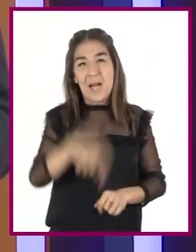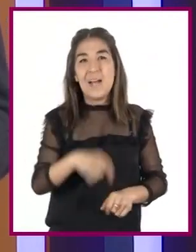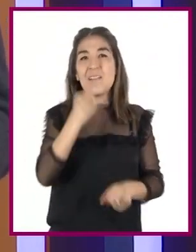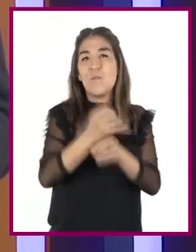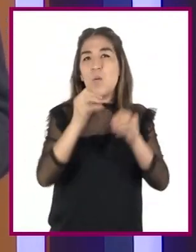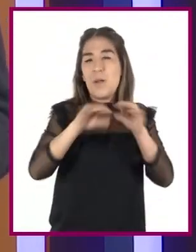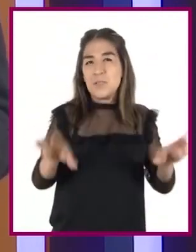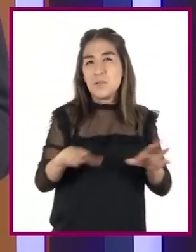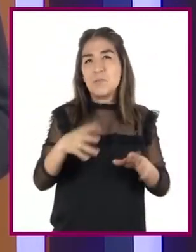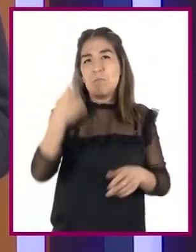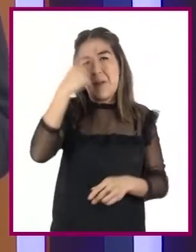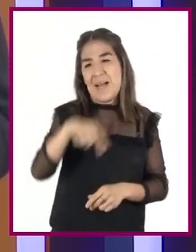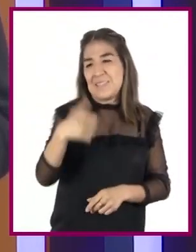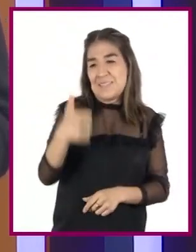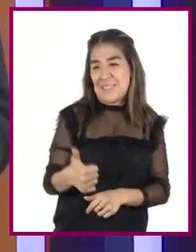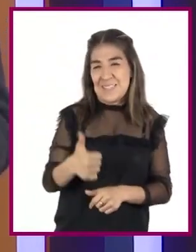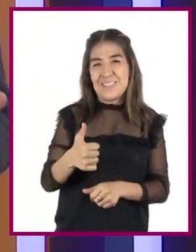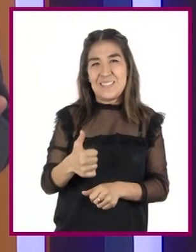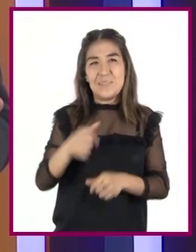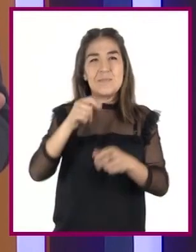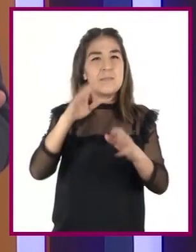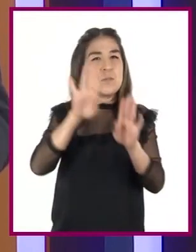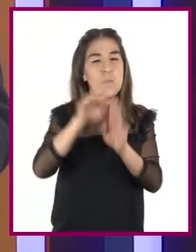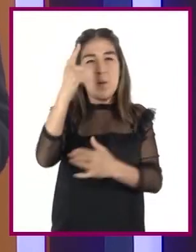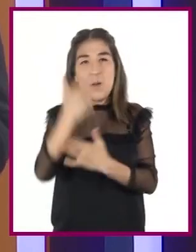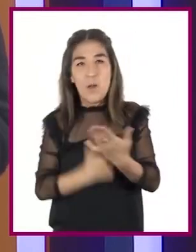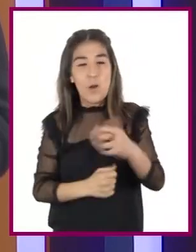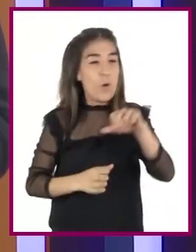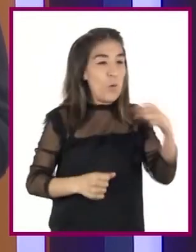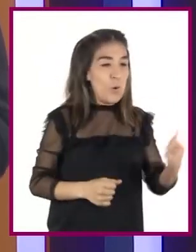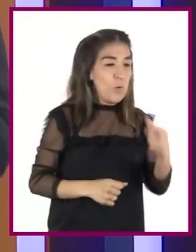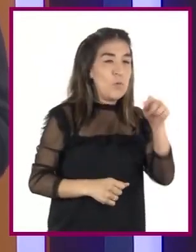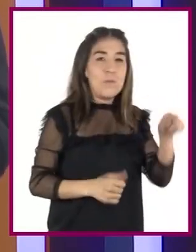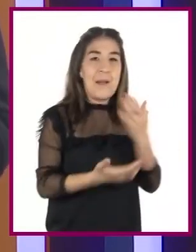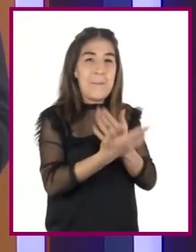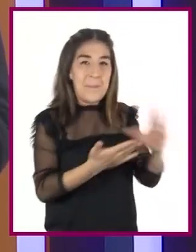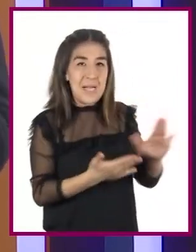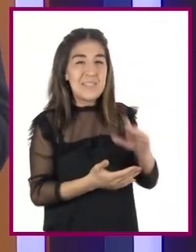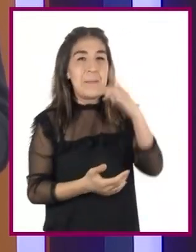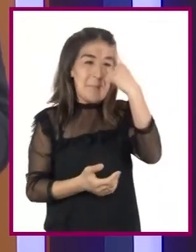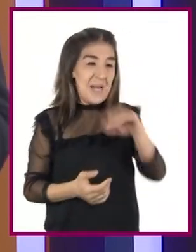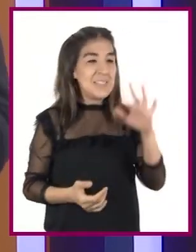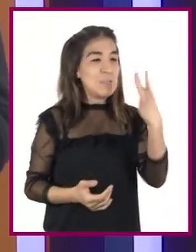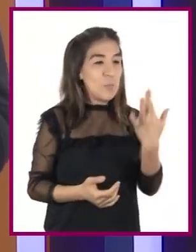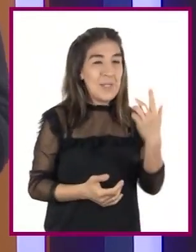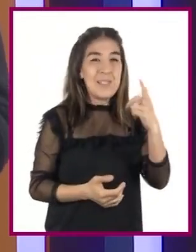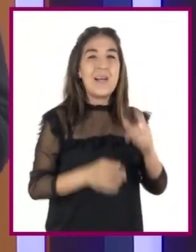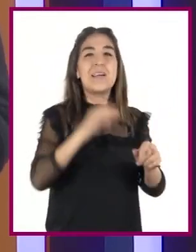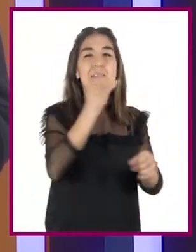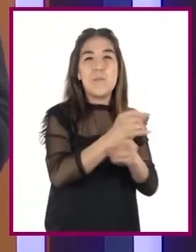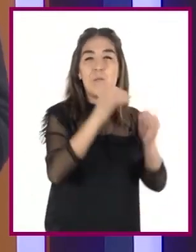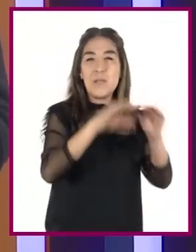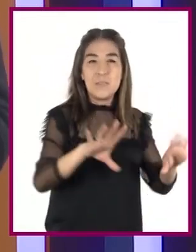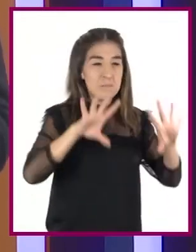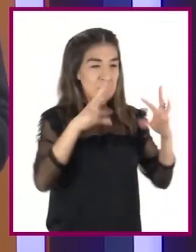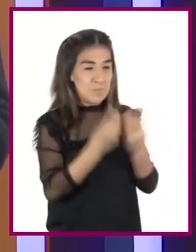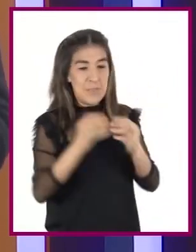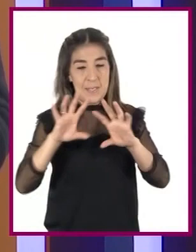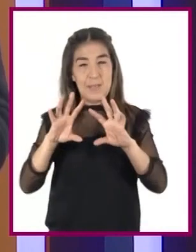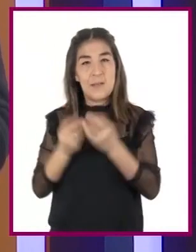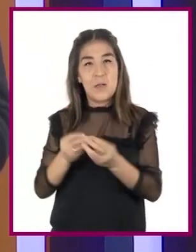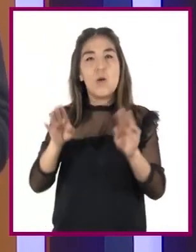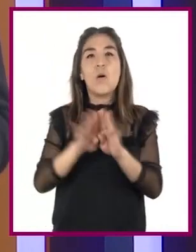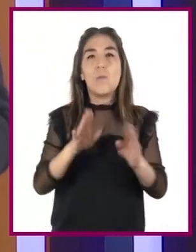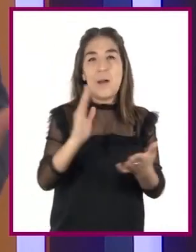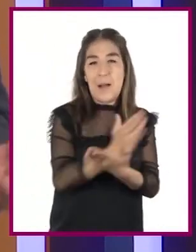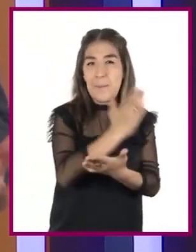datos y para uno de 50 datos? ¿Para qué situaciones es conveniente organizar la información en un